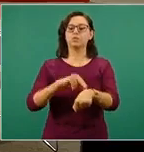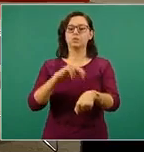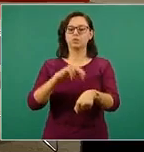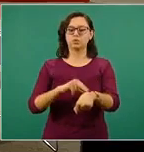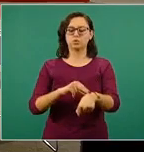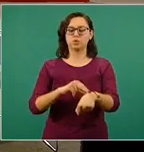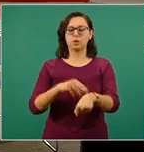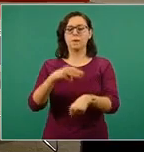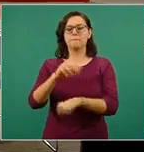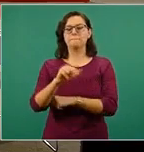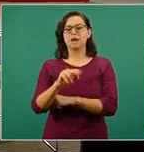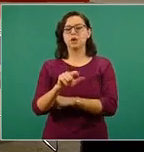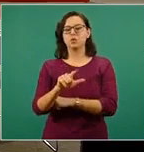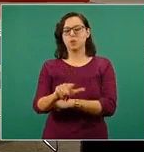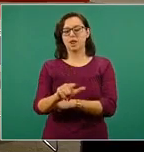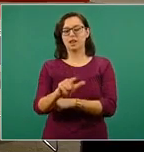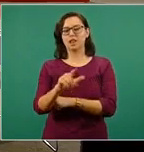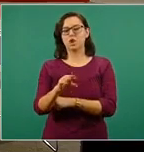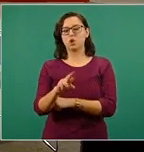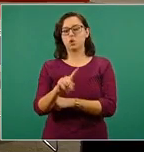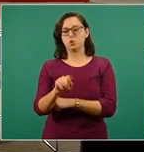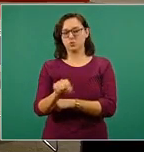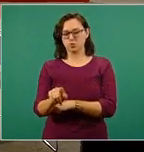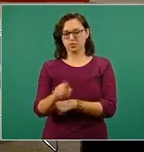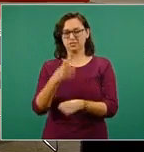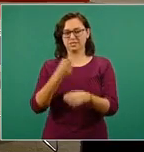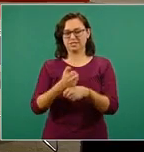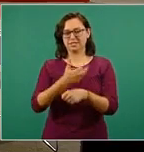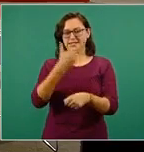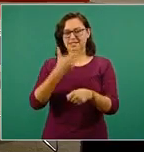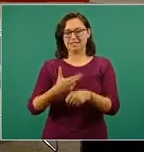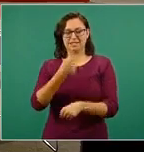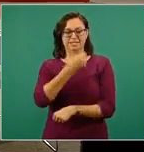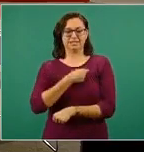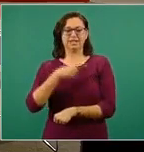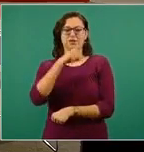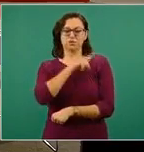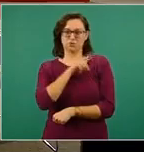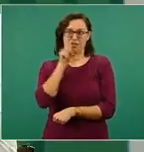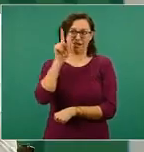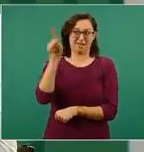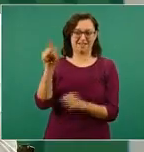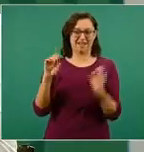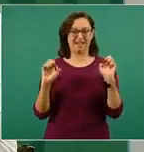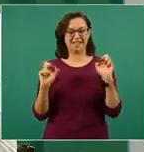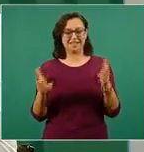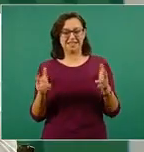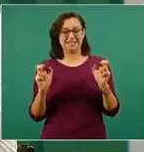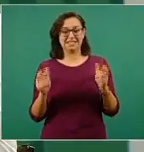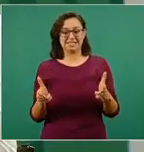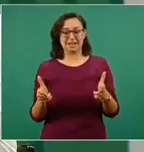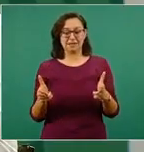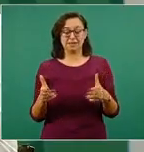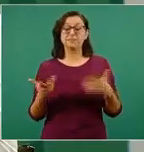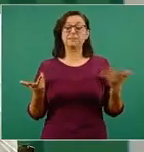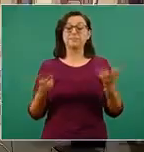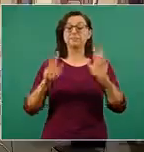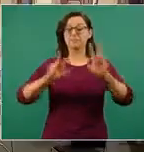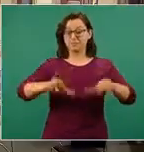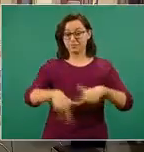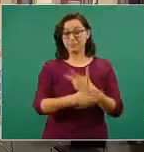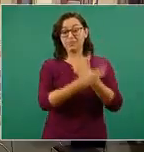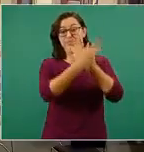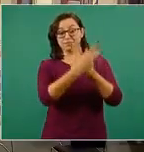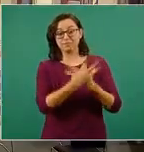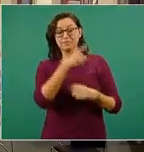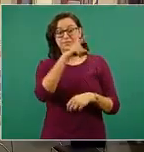Manuel Cruz Castellanos, secretario de Salud del bello estado de Chiapas, y a distancia está